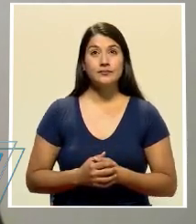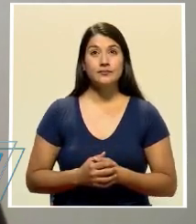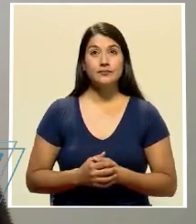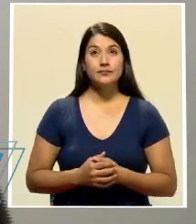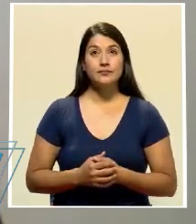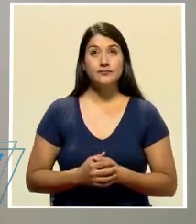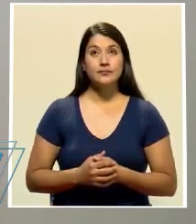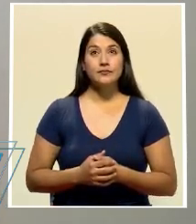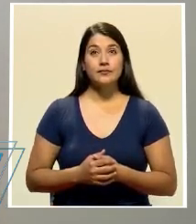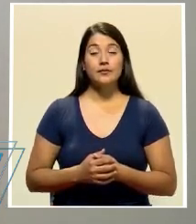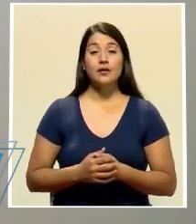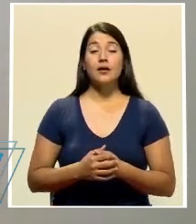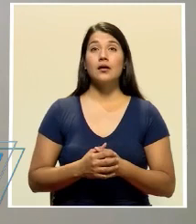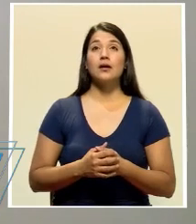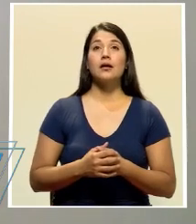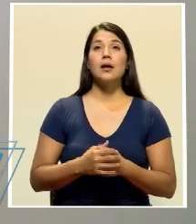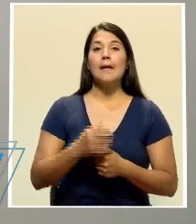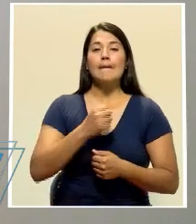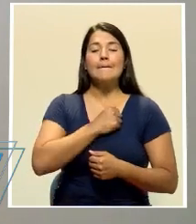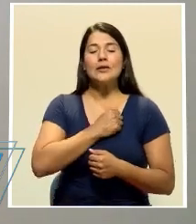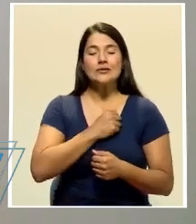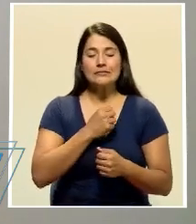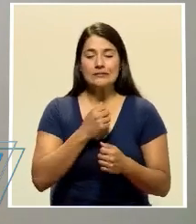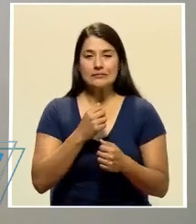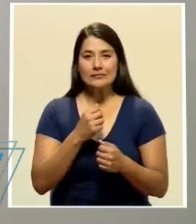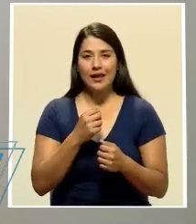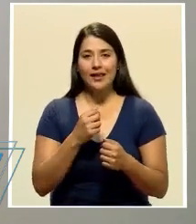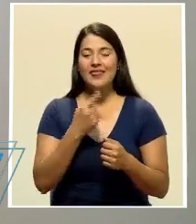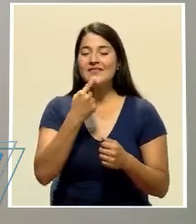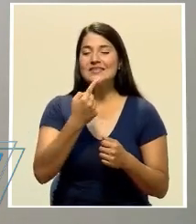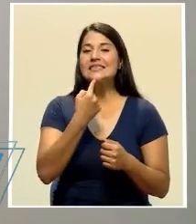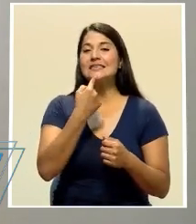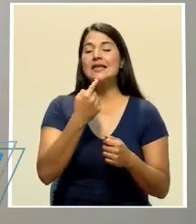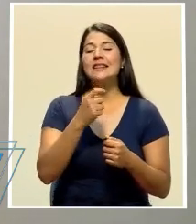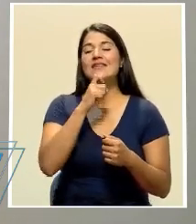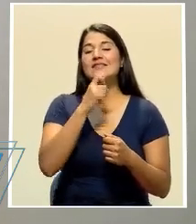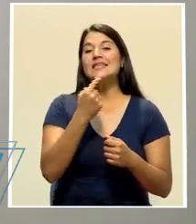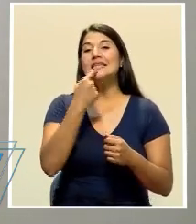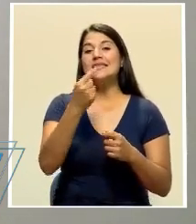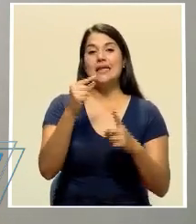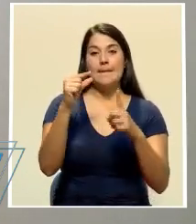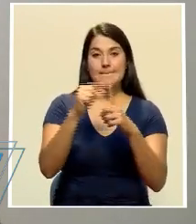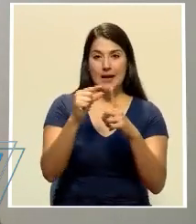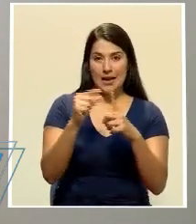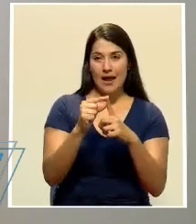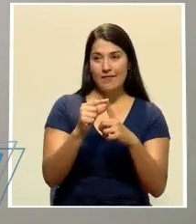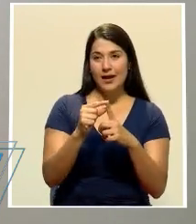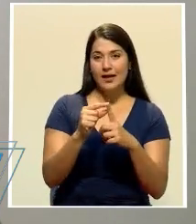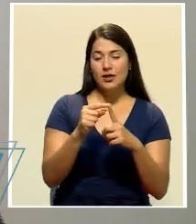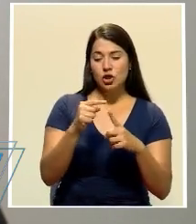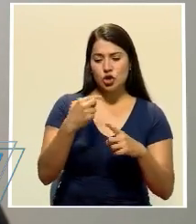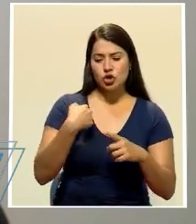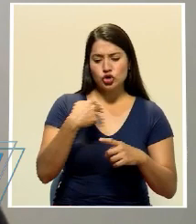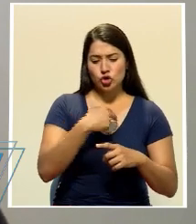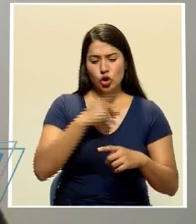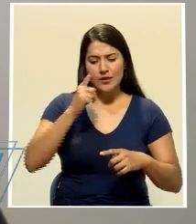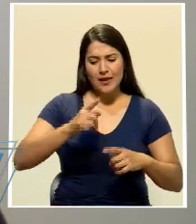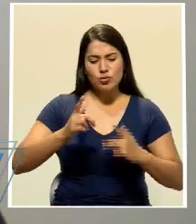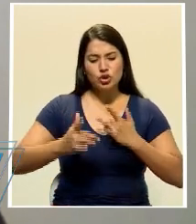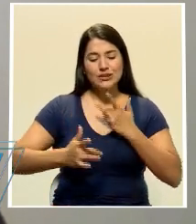que me enorgullece, porque me trabé ahí, muchísimo, independientemente de cómo se califique, que nos